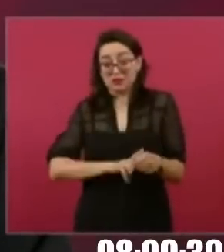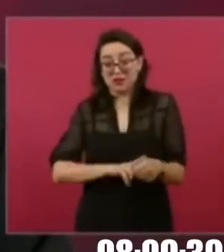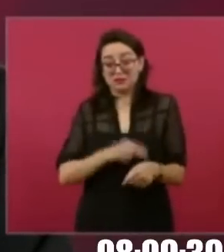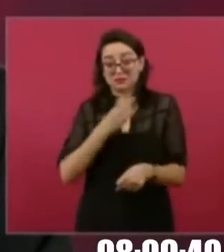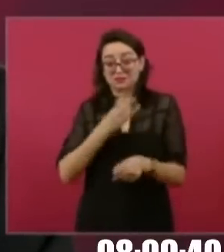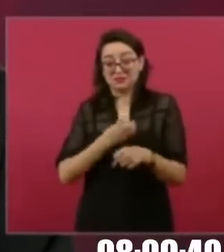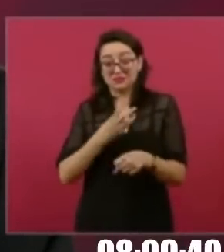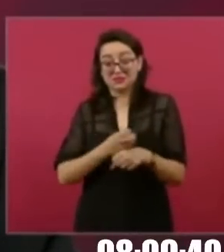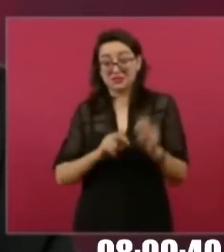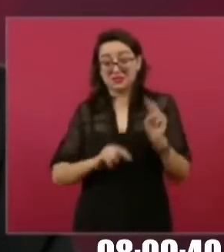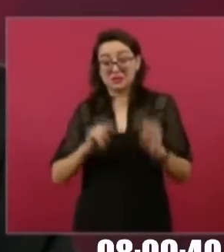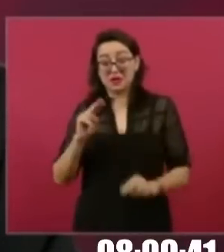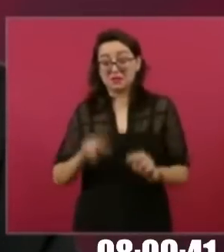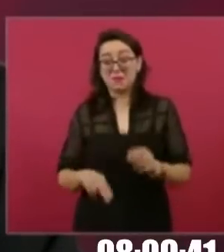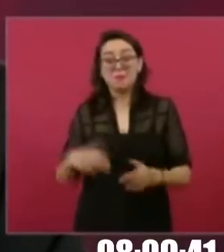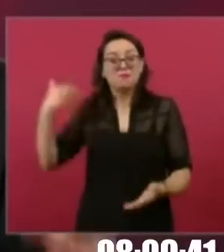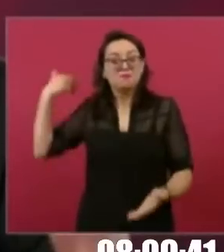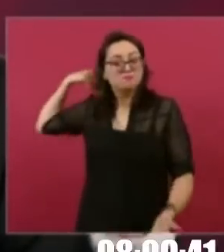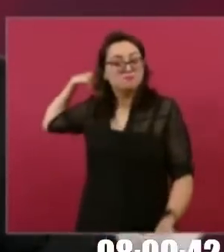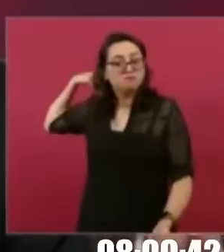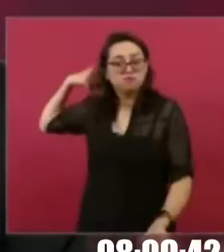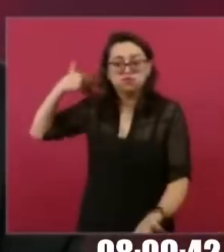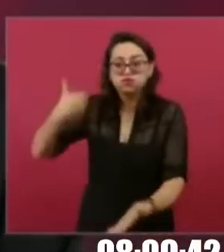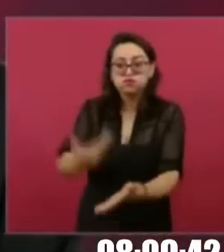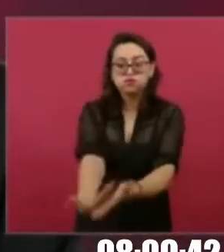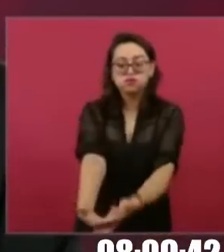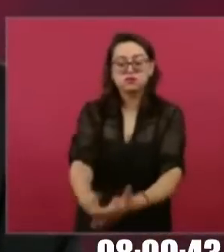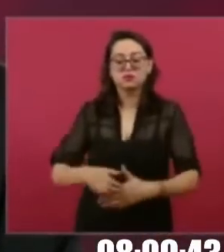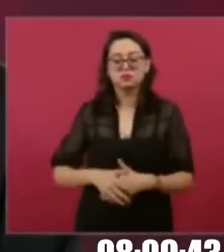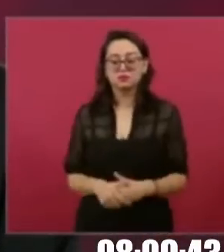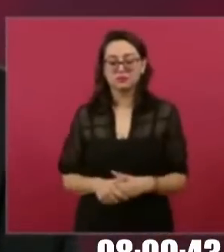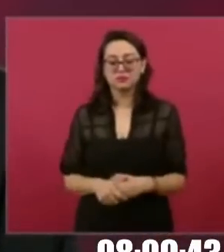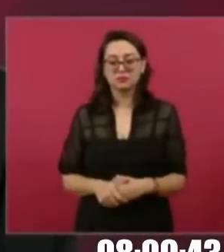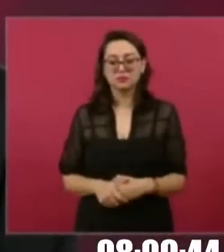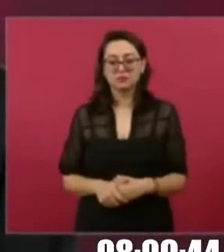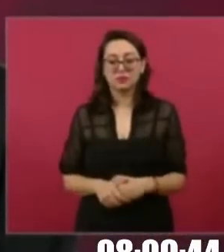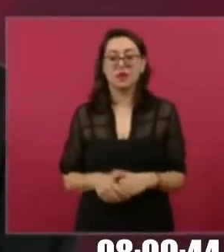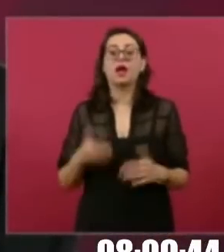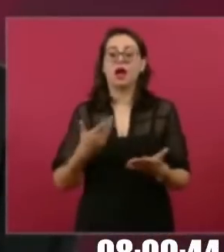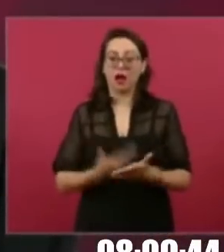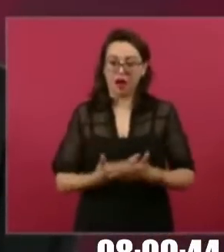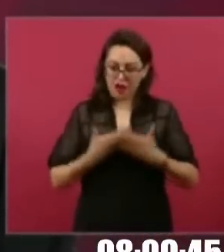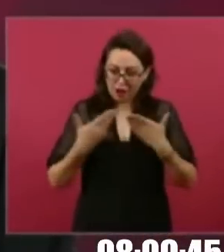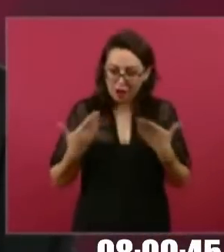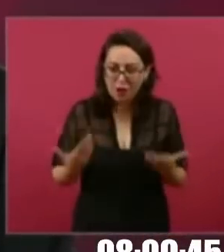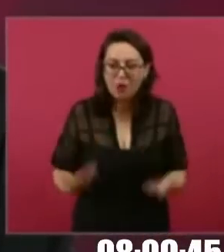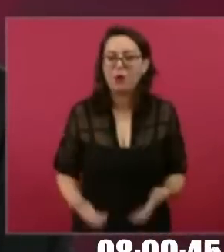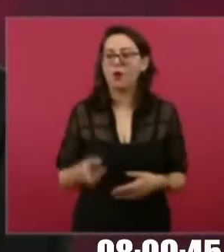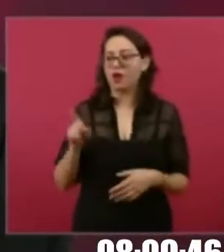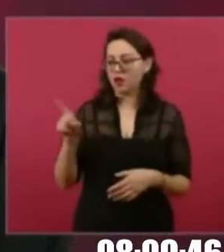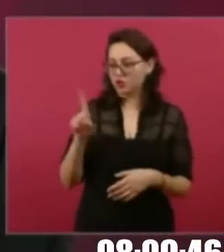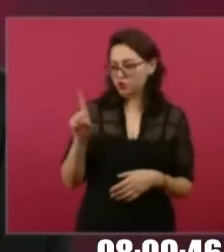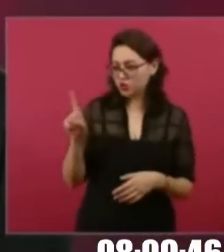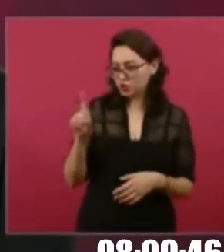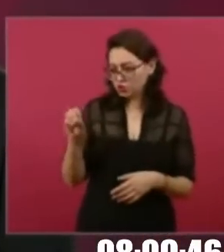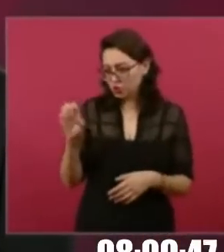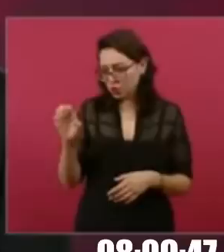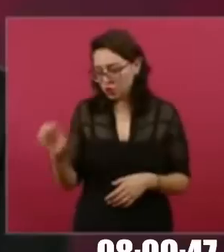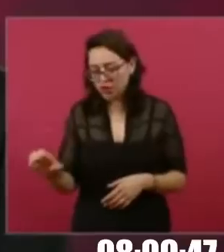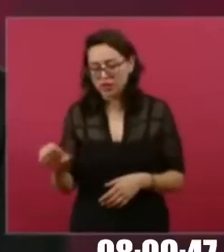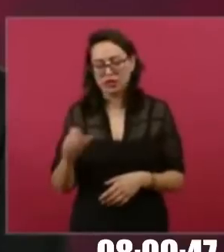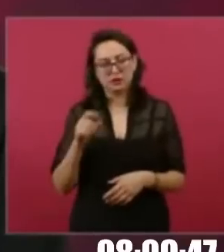el hospital Salvatierra el más simbólico de Baja California Sur ubicado en la capital en La Paz